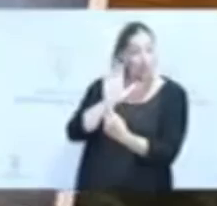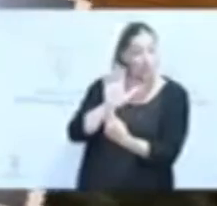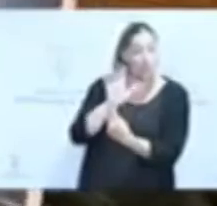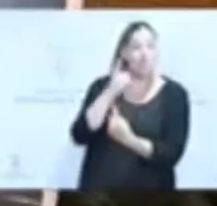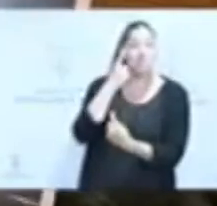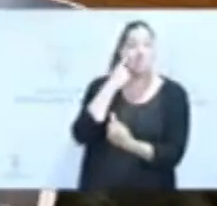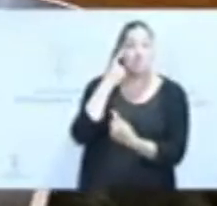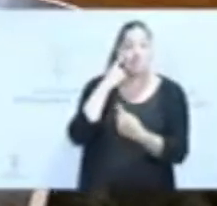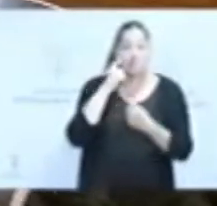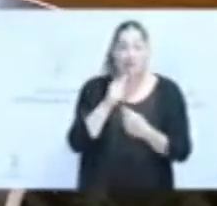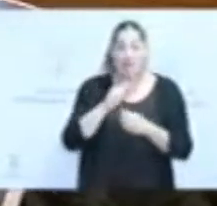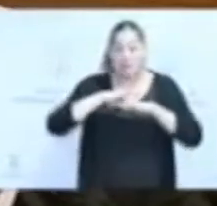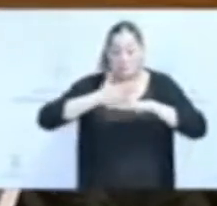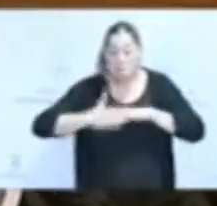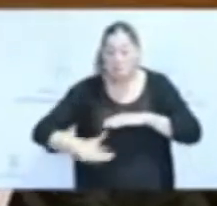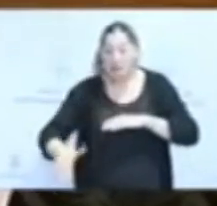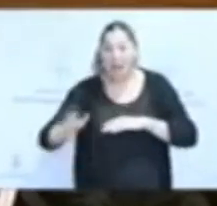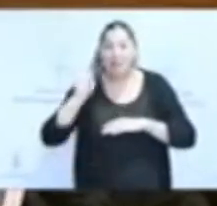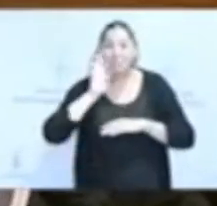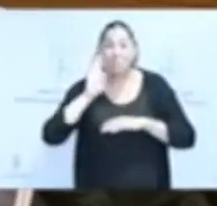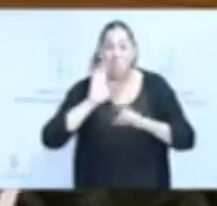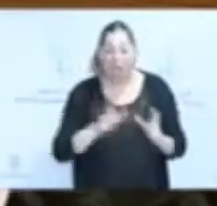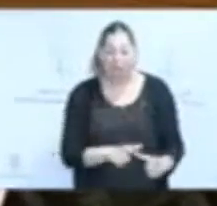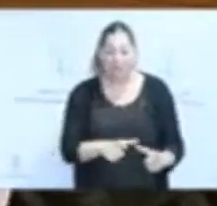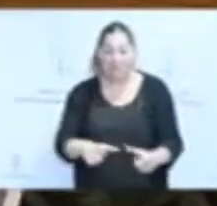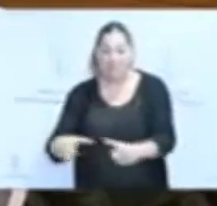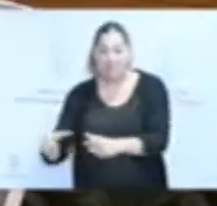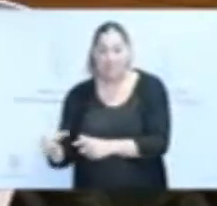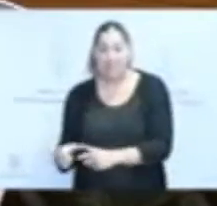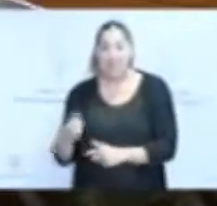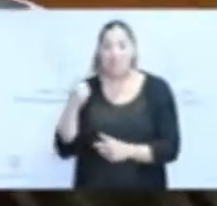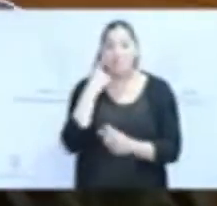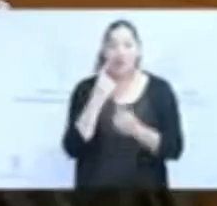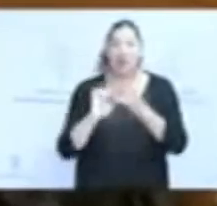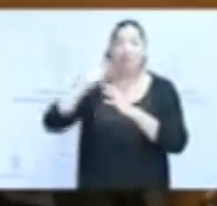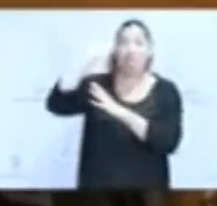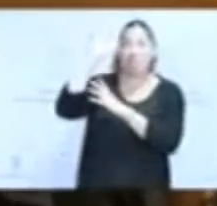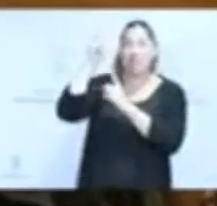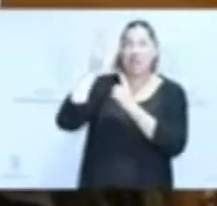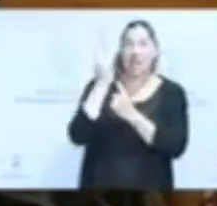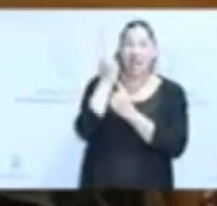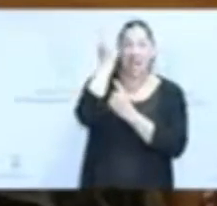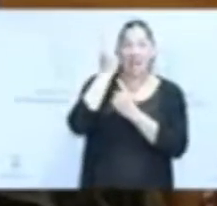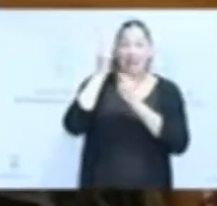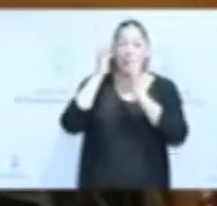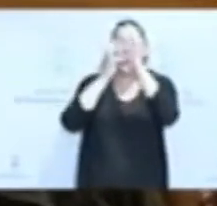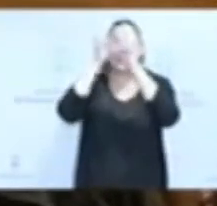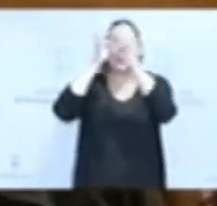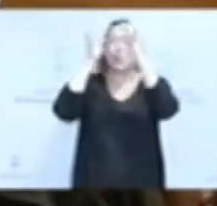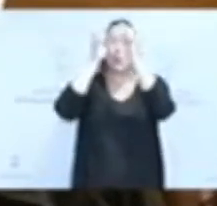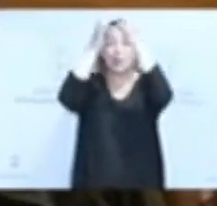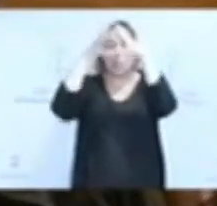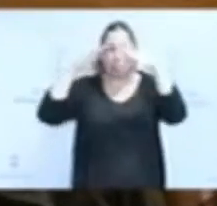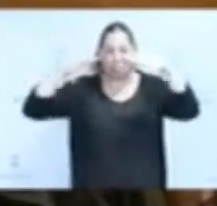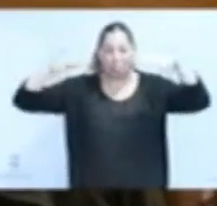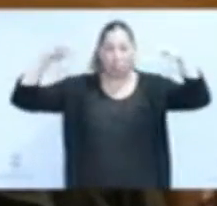manchas en el mar, en la zona del Édar, se ve una boina de contaminación sobre Gijón y se ve una columna de